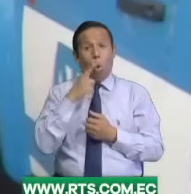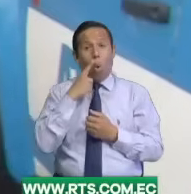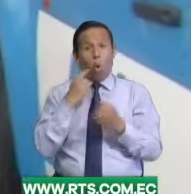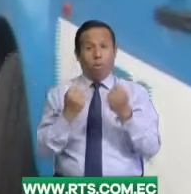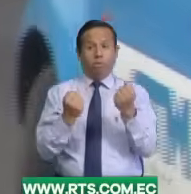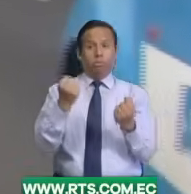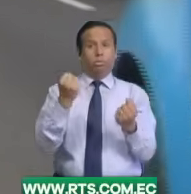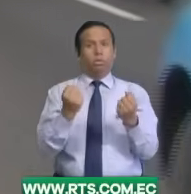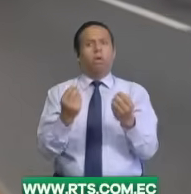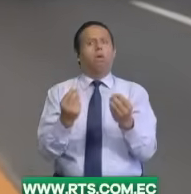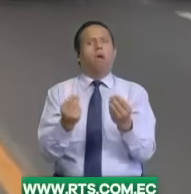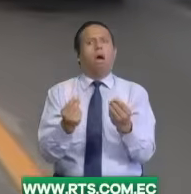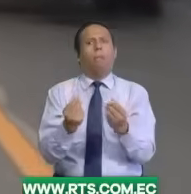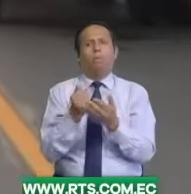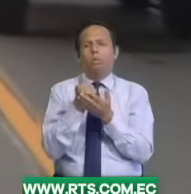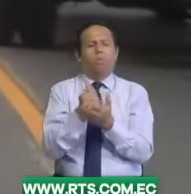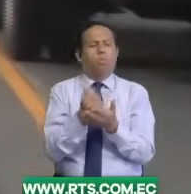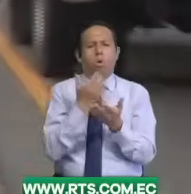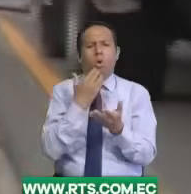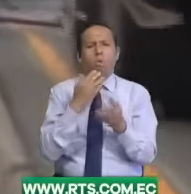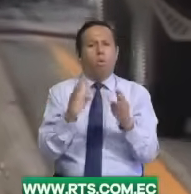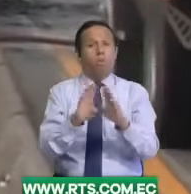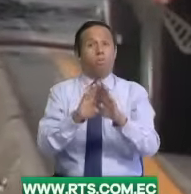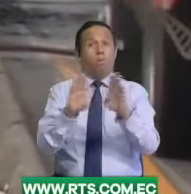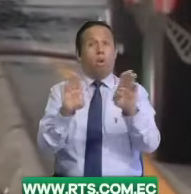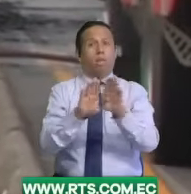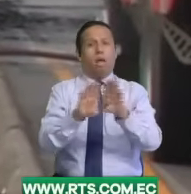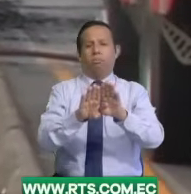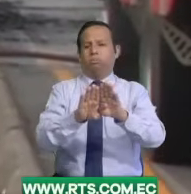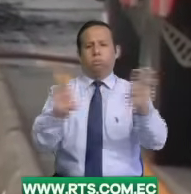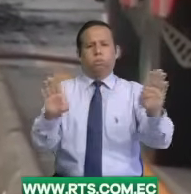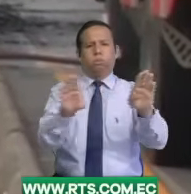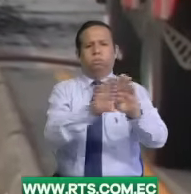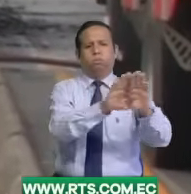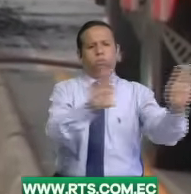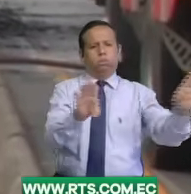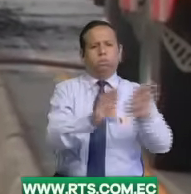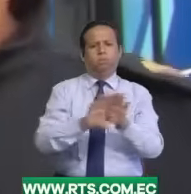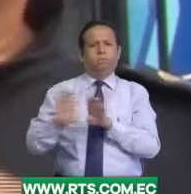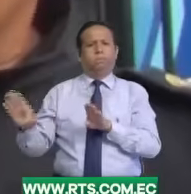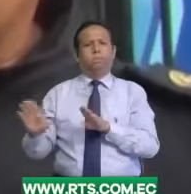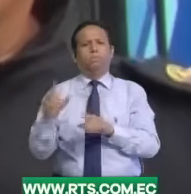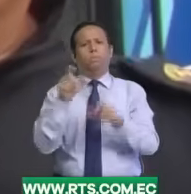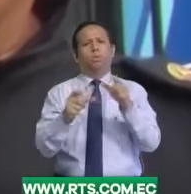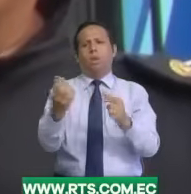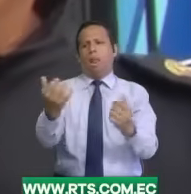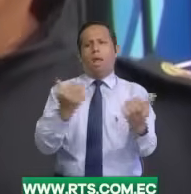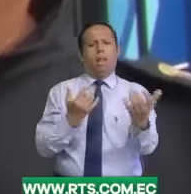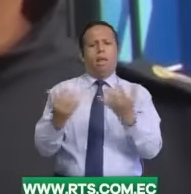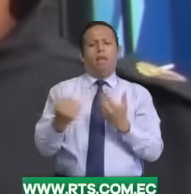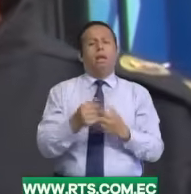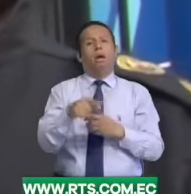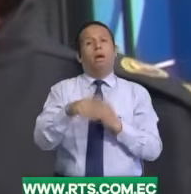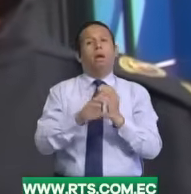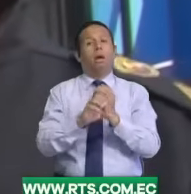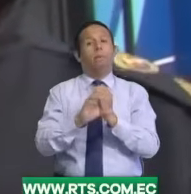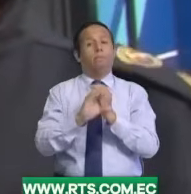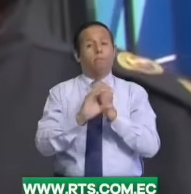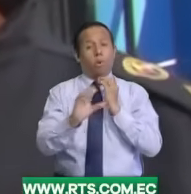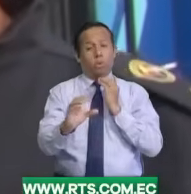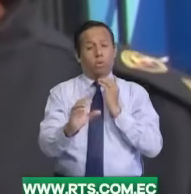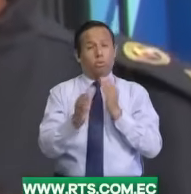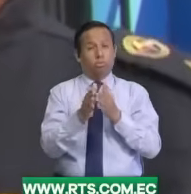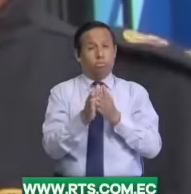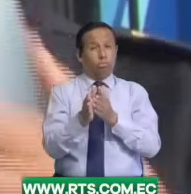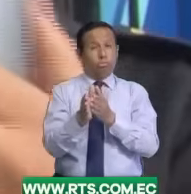que actuar con rapidez para abrir las puertas y dejar que salgan los usuarios. Como estos vehículos son electrónicos, se le prende